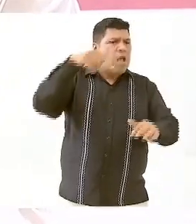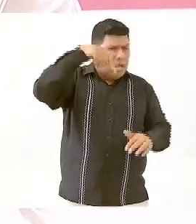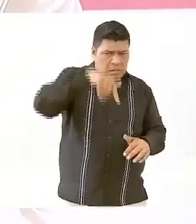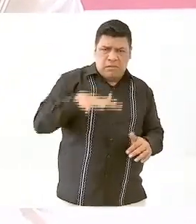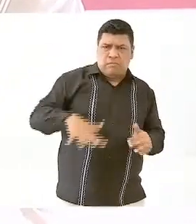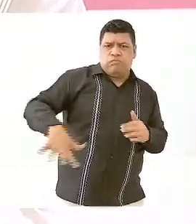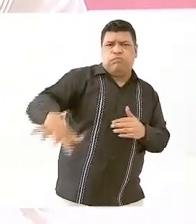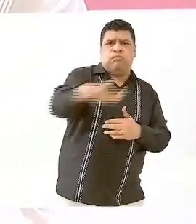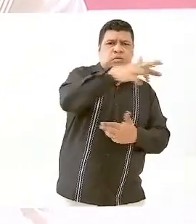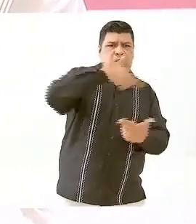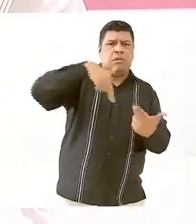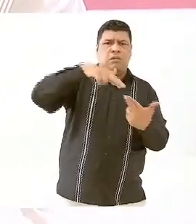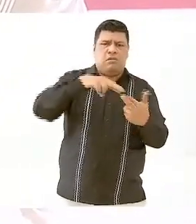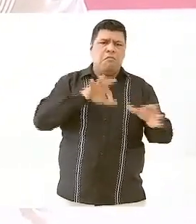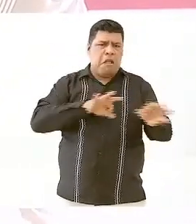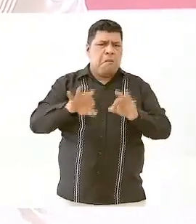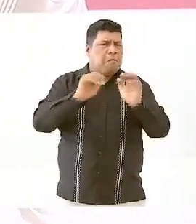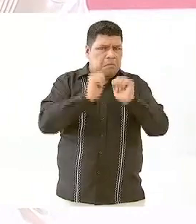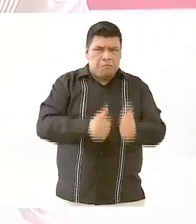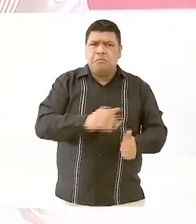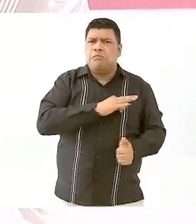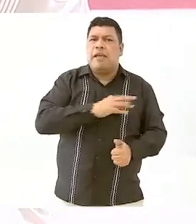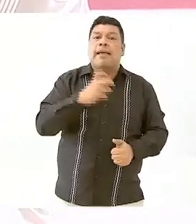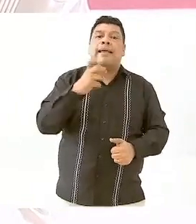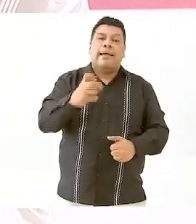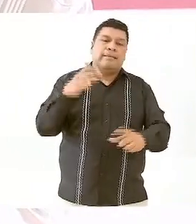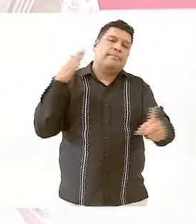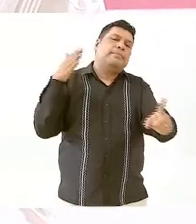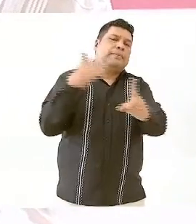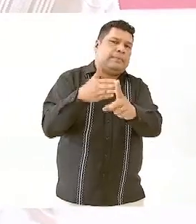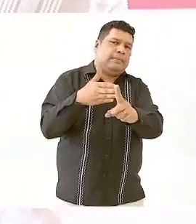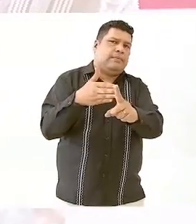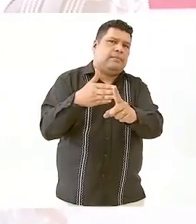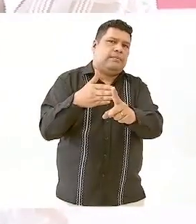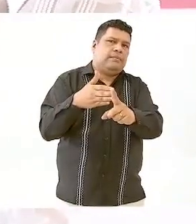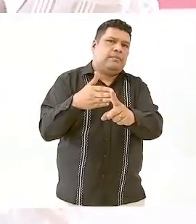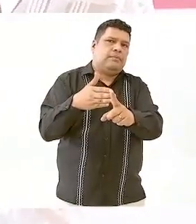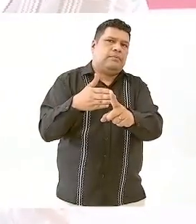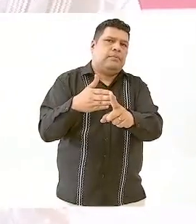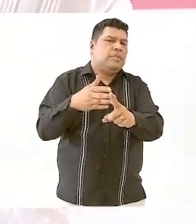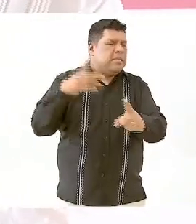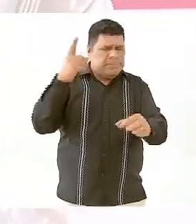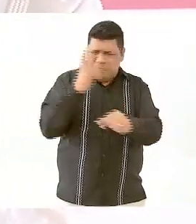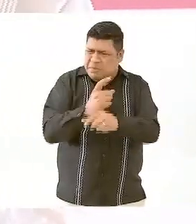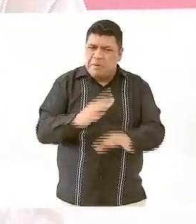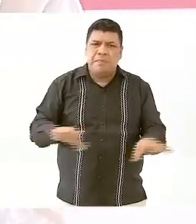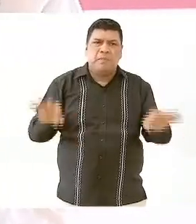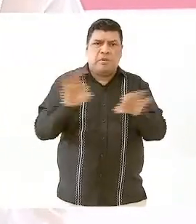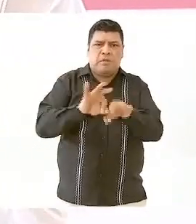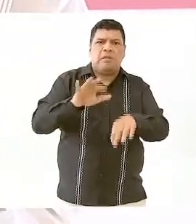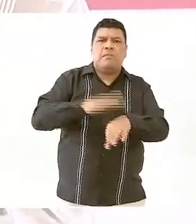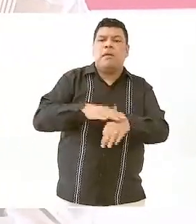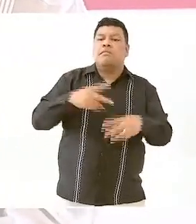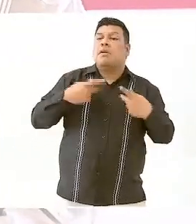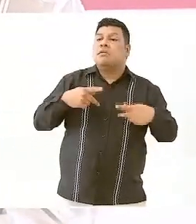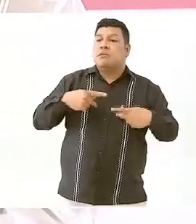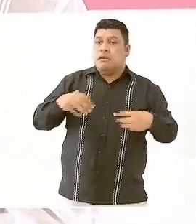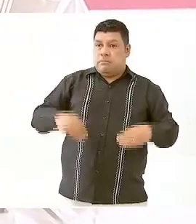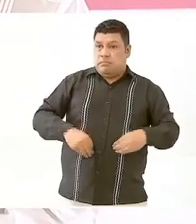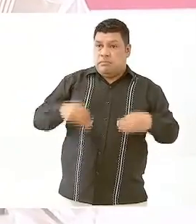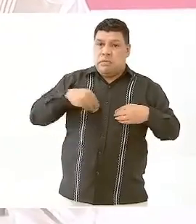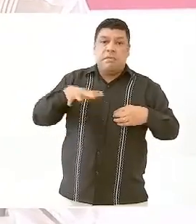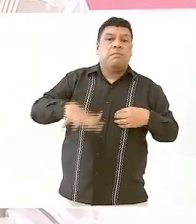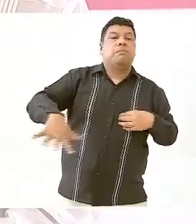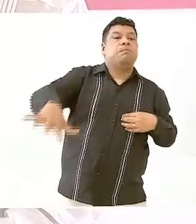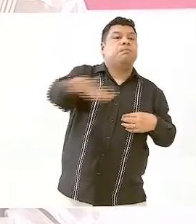trabajo. Ese es el propósito. Primero, desde luego, que tengan trabajo quienes viven en las